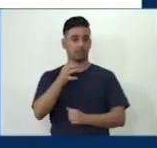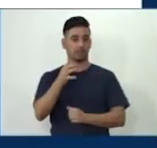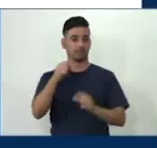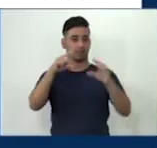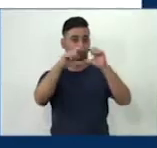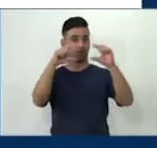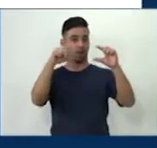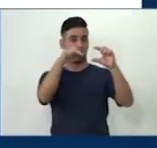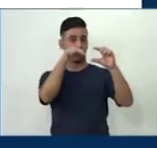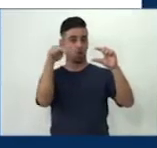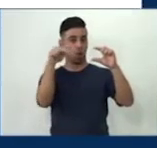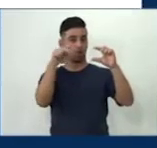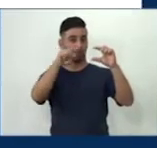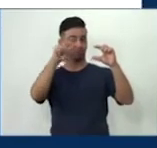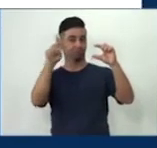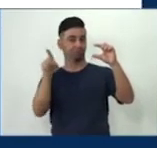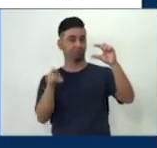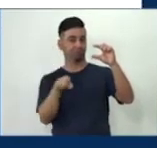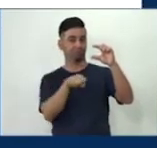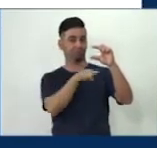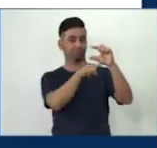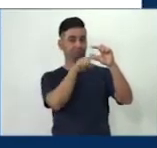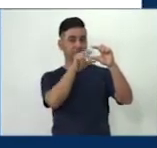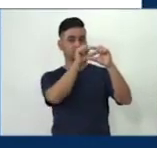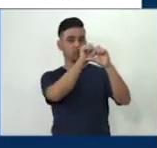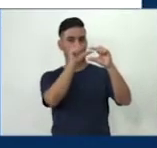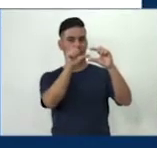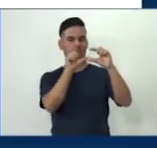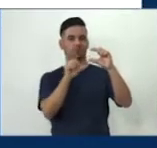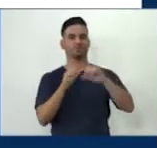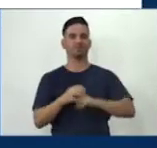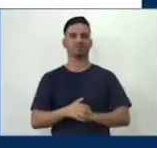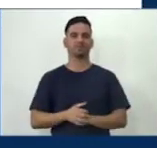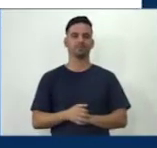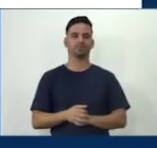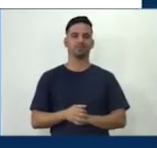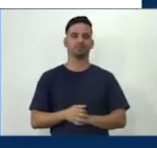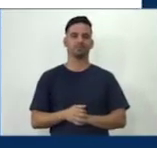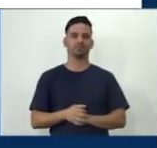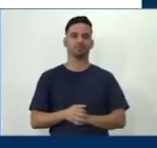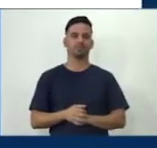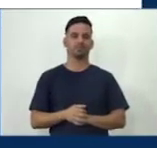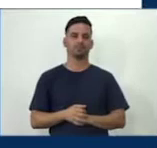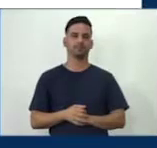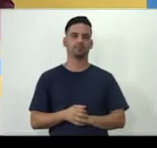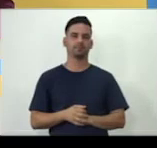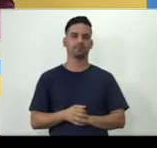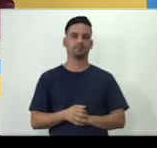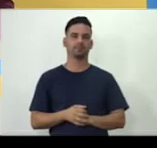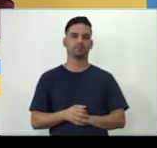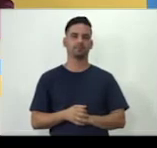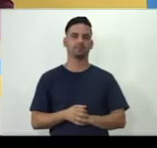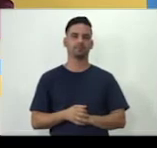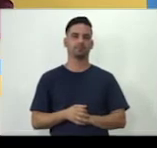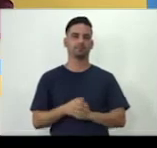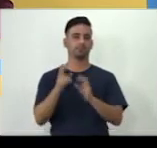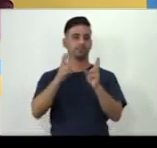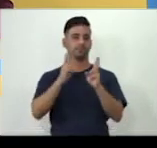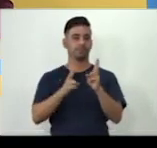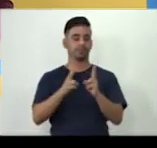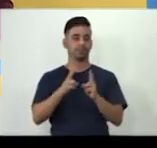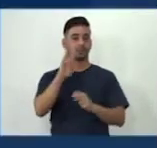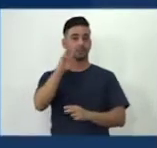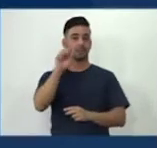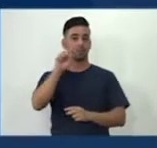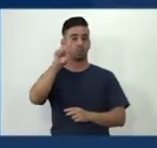líneas del campo magnético del imán, cómo salen del norte y entran por el sur. También vamos a estar realizando